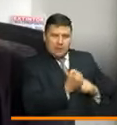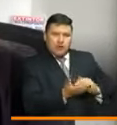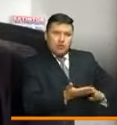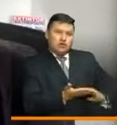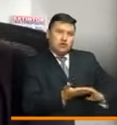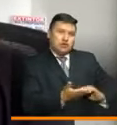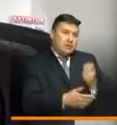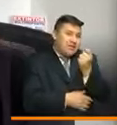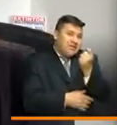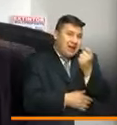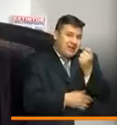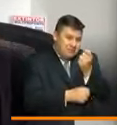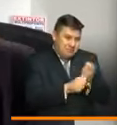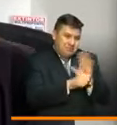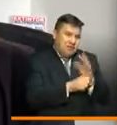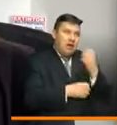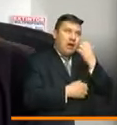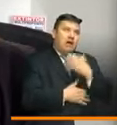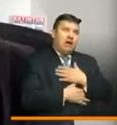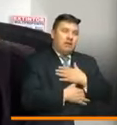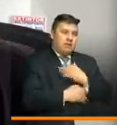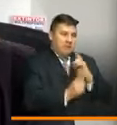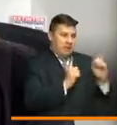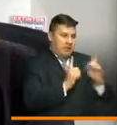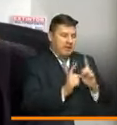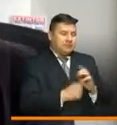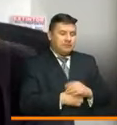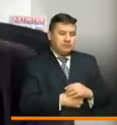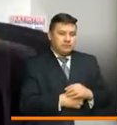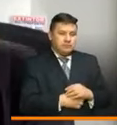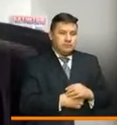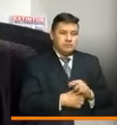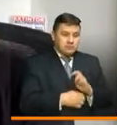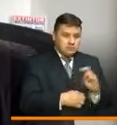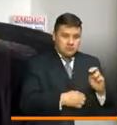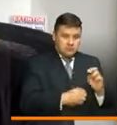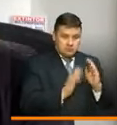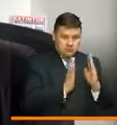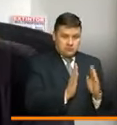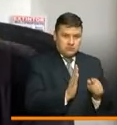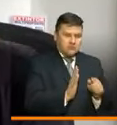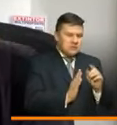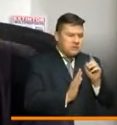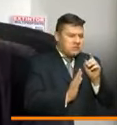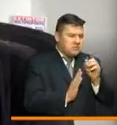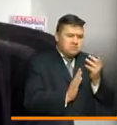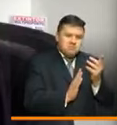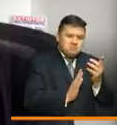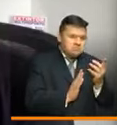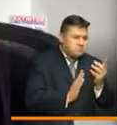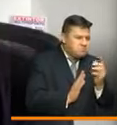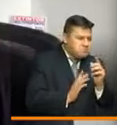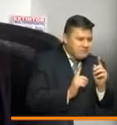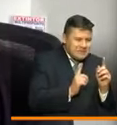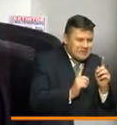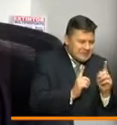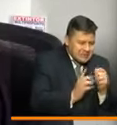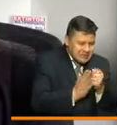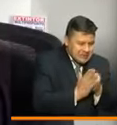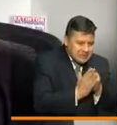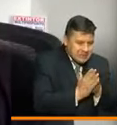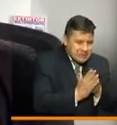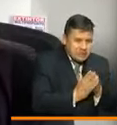son tan delicadas para los pacientes. Por esta razón, la categoría de pacientes se declaró desierta, pero sin embargo queremos impulsar a